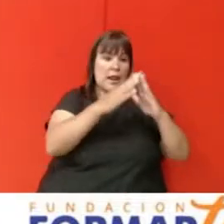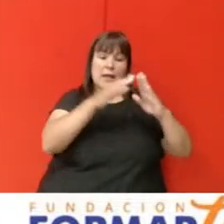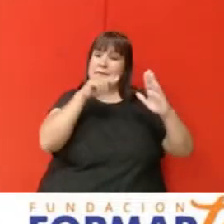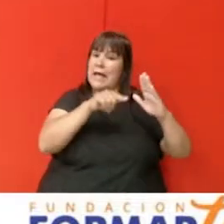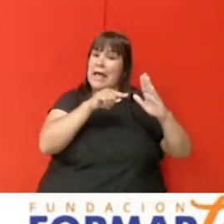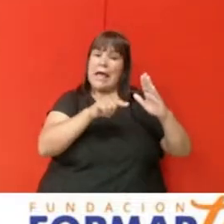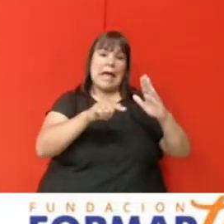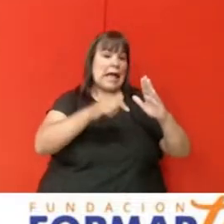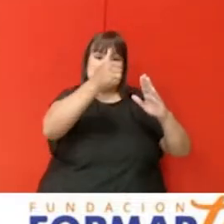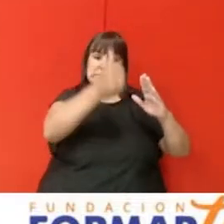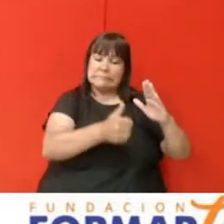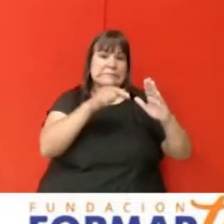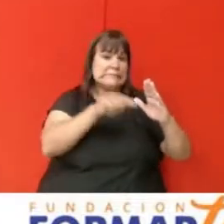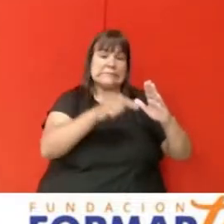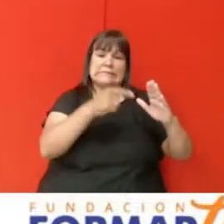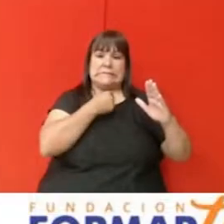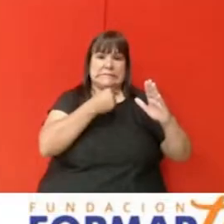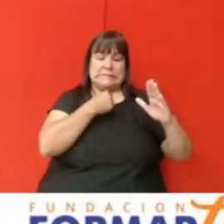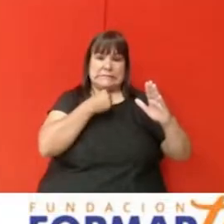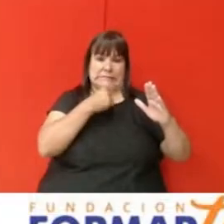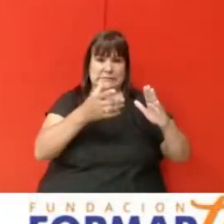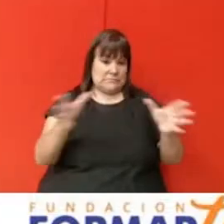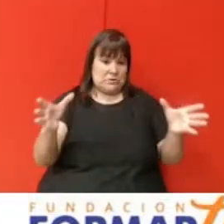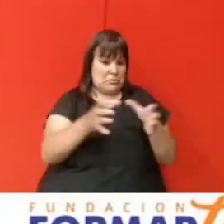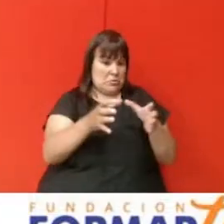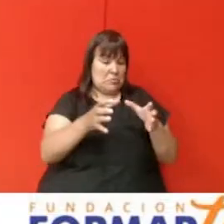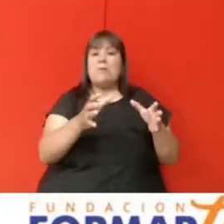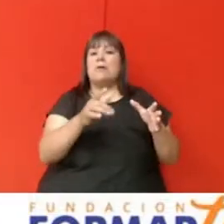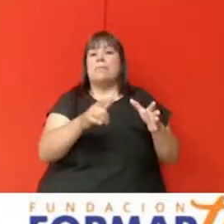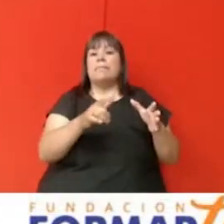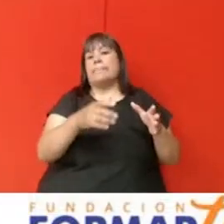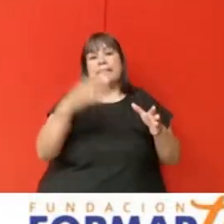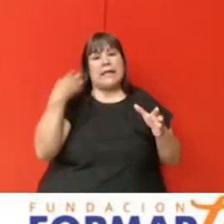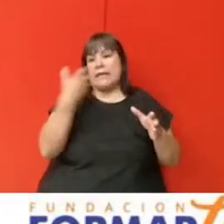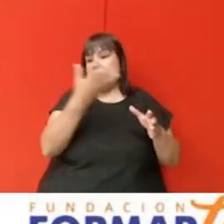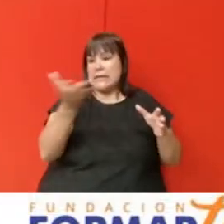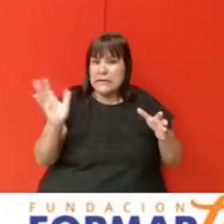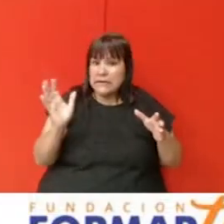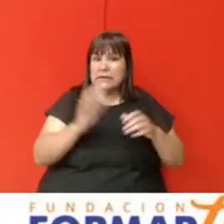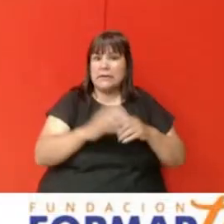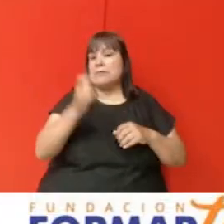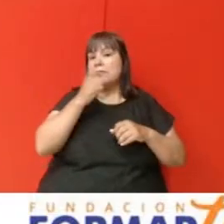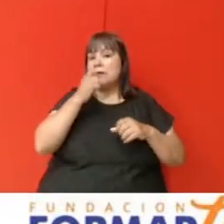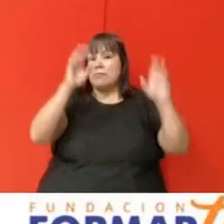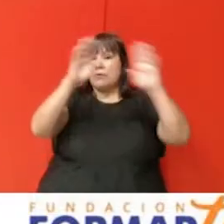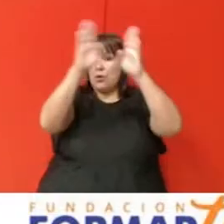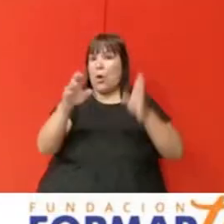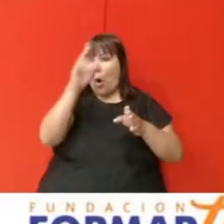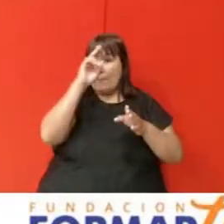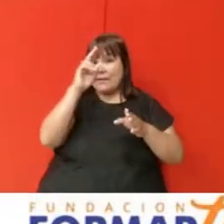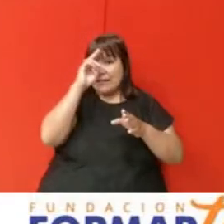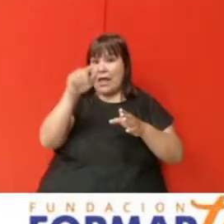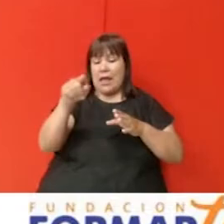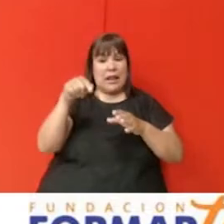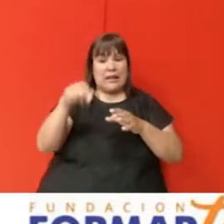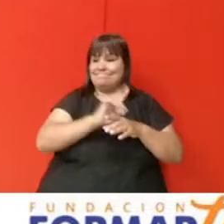El 99,9% de los pacientes que le preguntamos dónde quiere estar en una cama de terapia intensiva. Mejorar